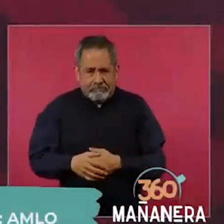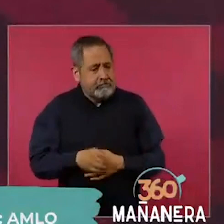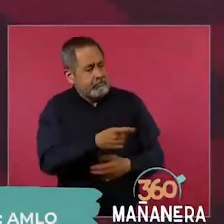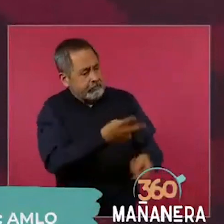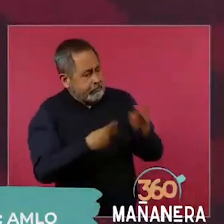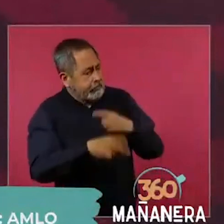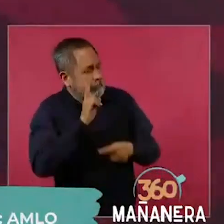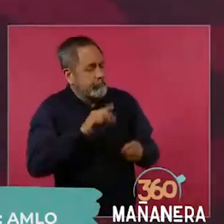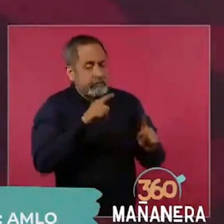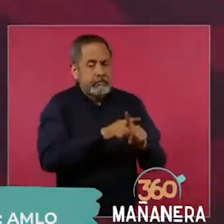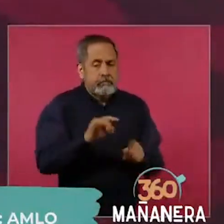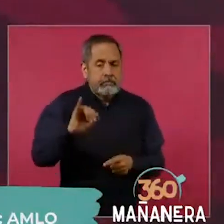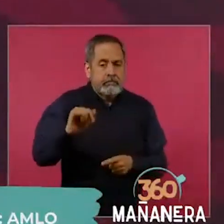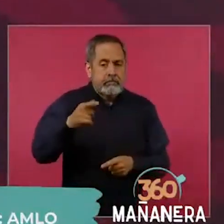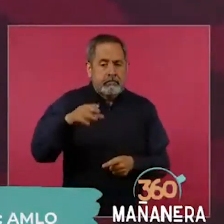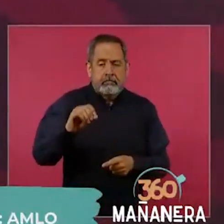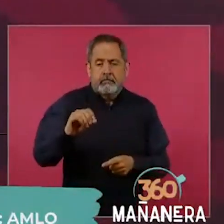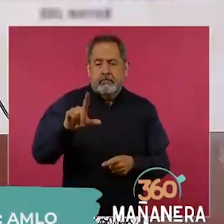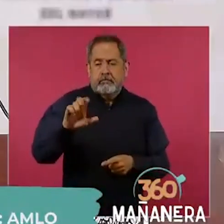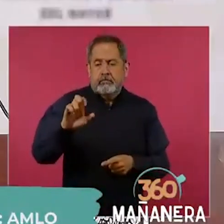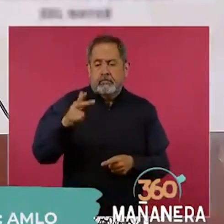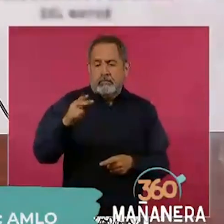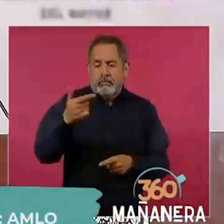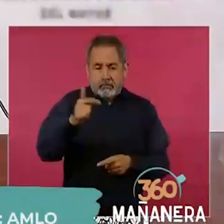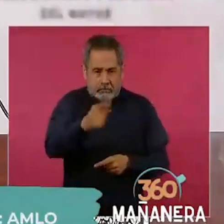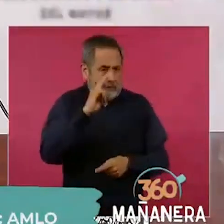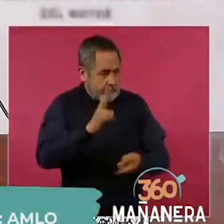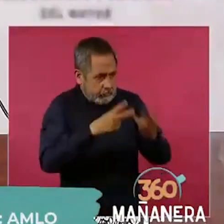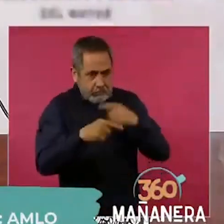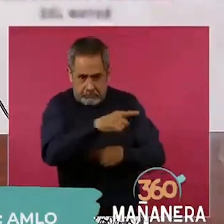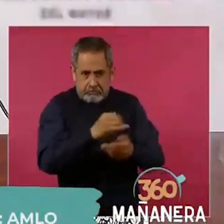Ignacio Morales de Lechuga, ¿no?